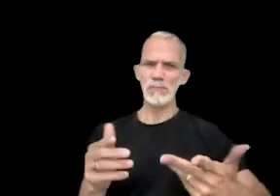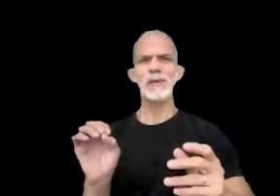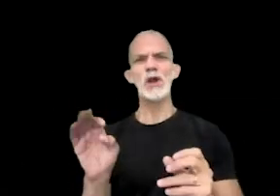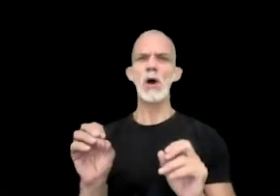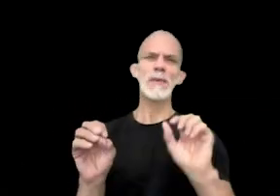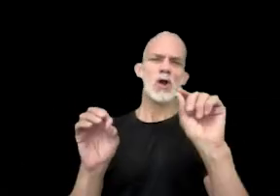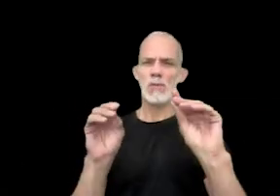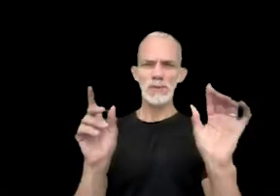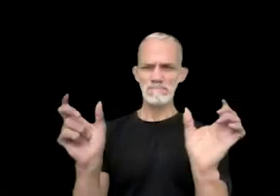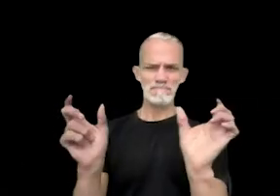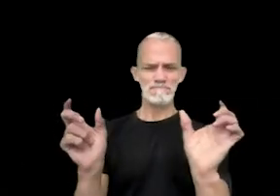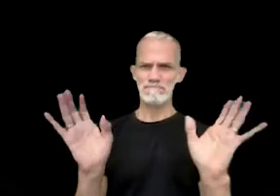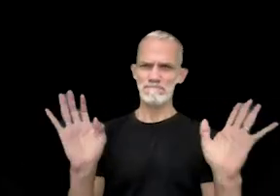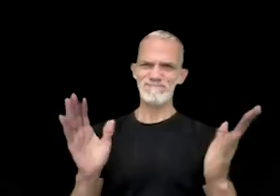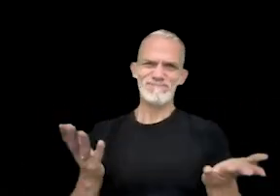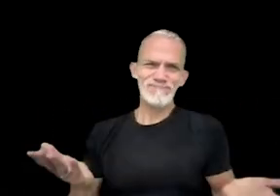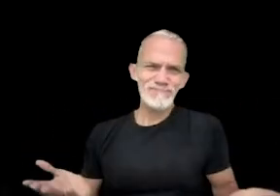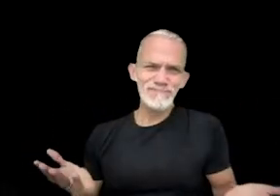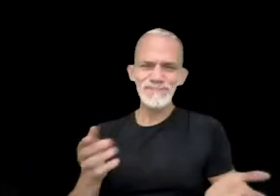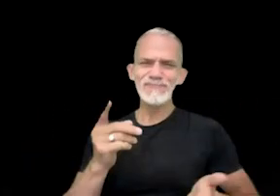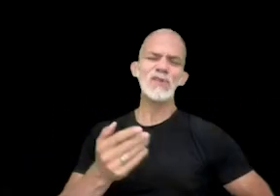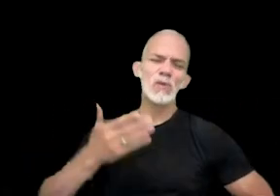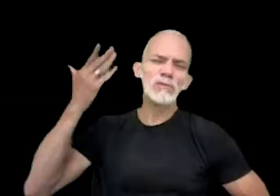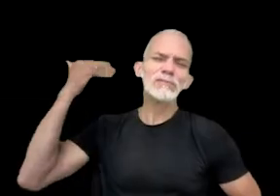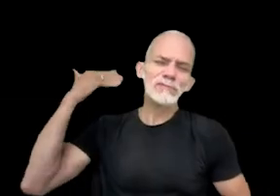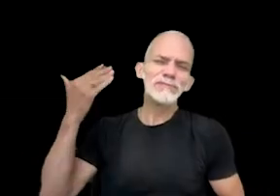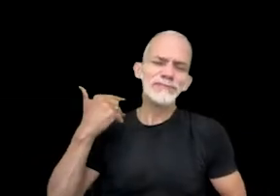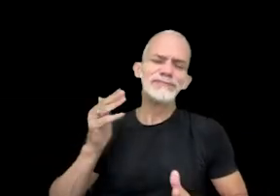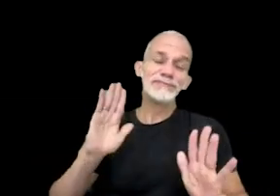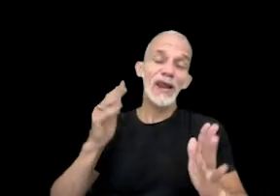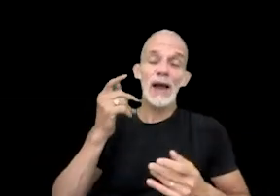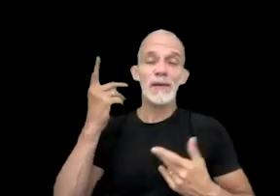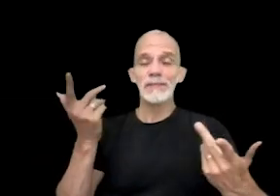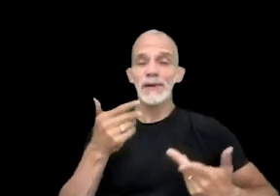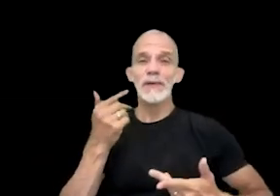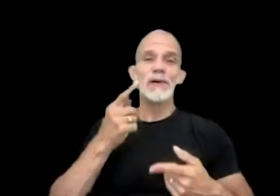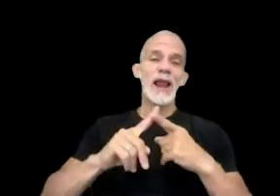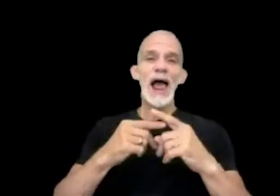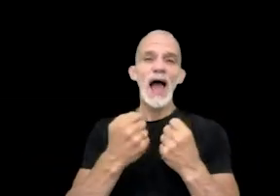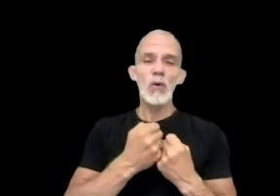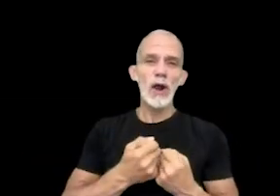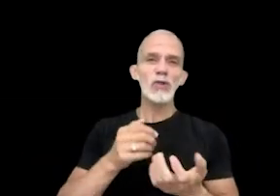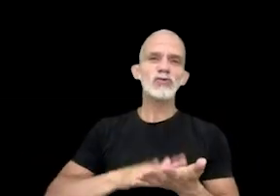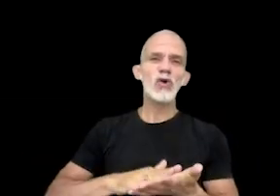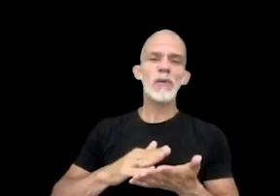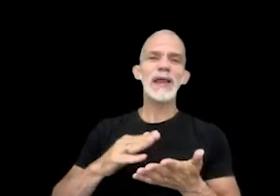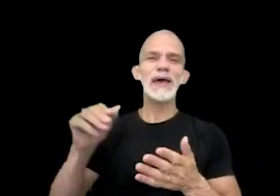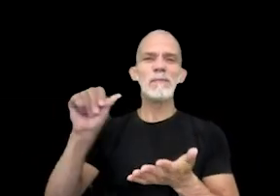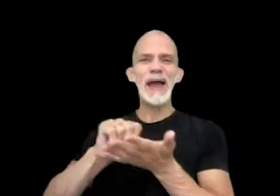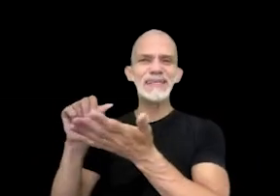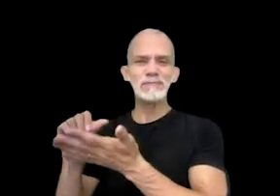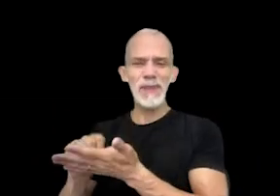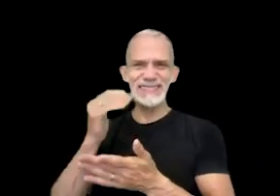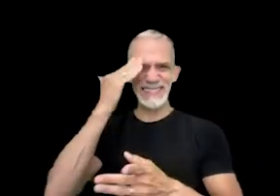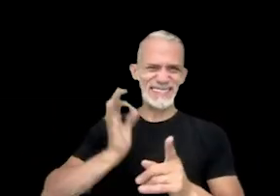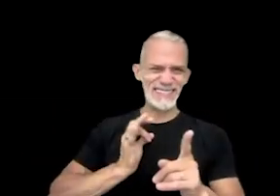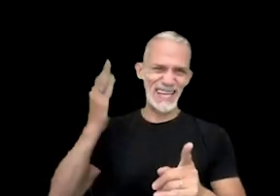nombres. Tristemente, desde hace mucho tiempo, si yo tomo cualquier tratado de fiscalidad internacional que tenga 15